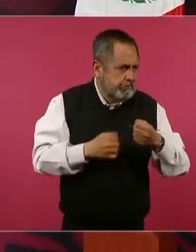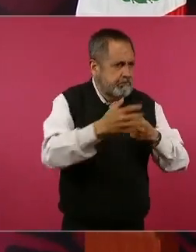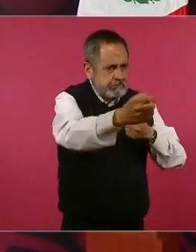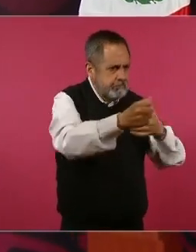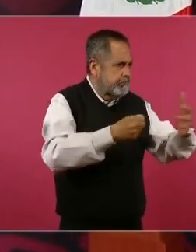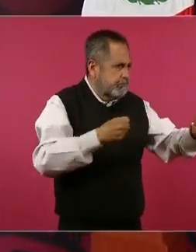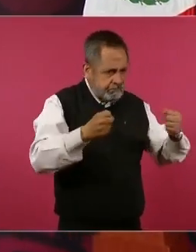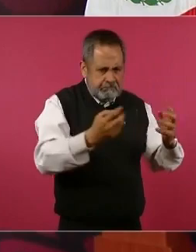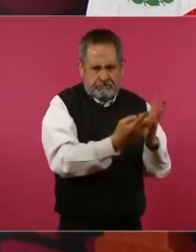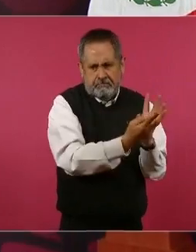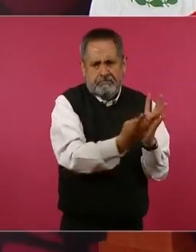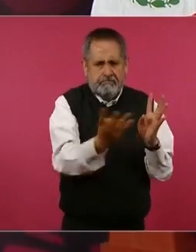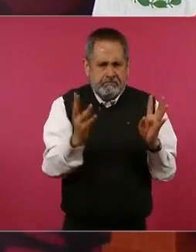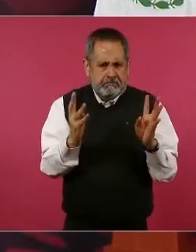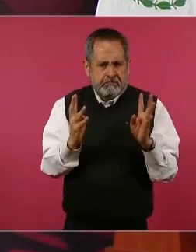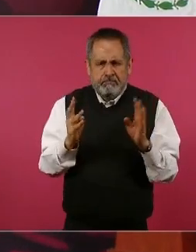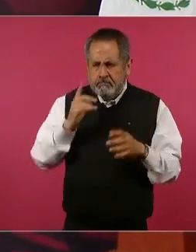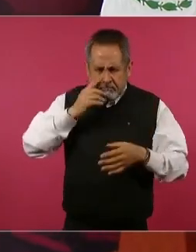también